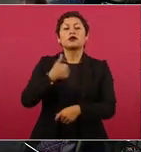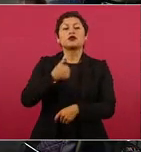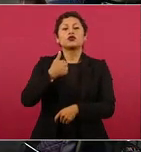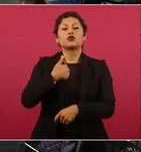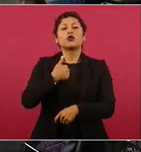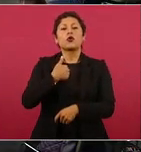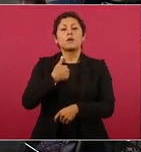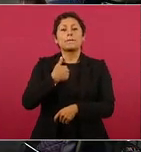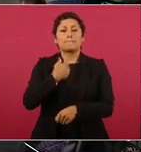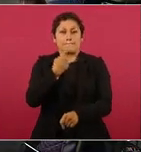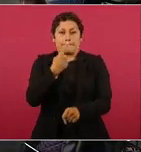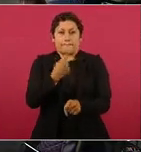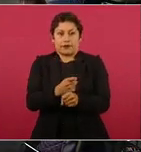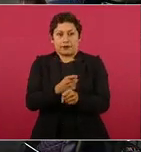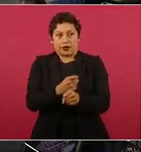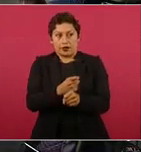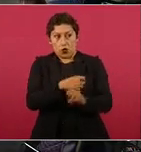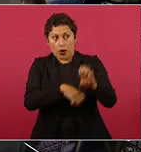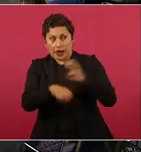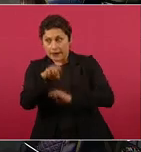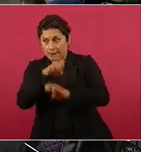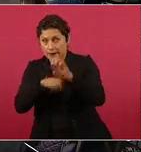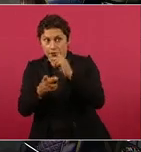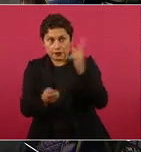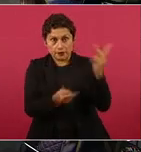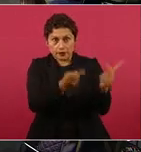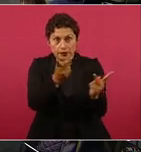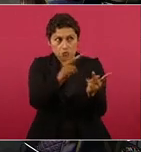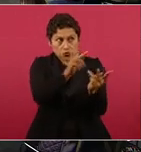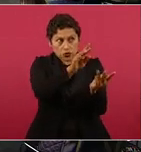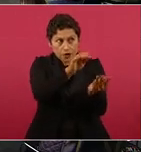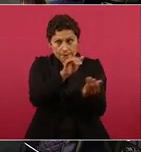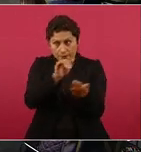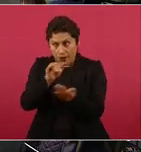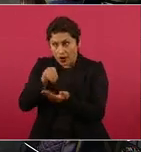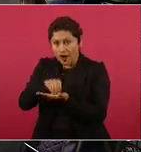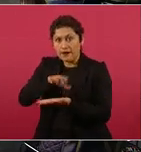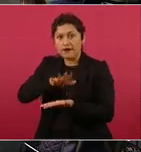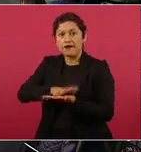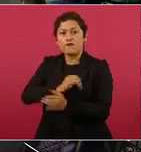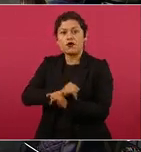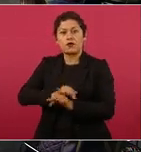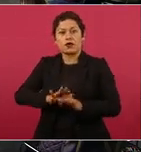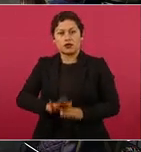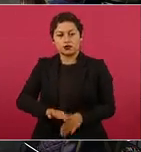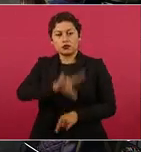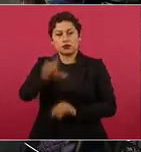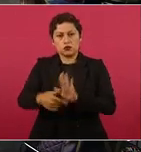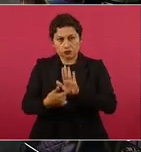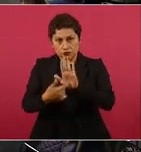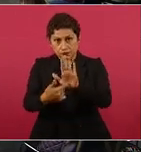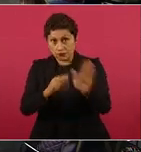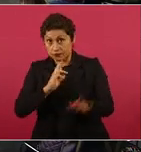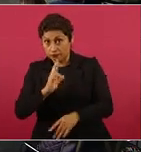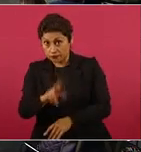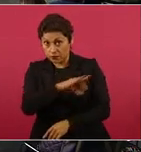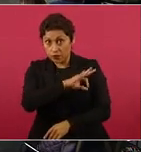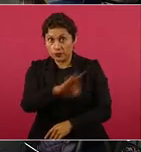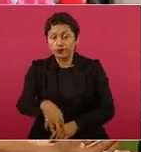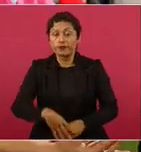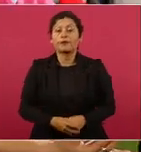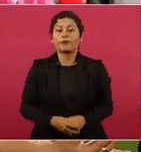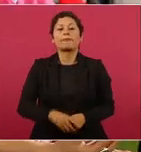empresas y regreso para hacer el desglose y contestar la pregunta que usted está haciendo. Sí, porque considerando que